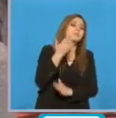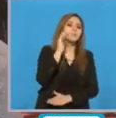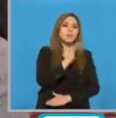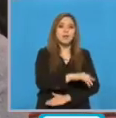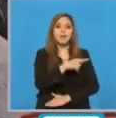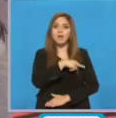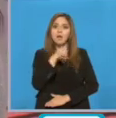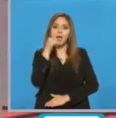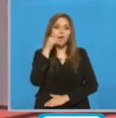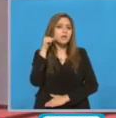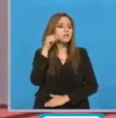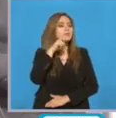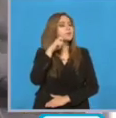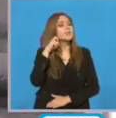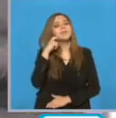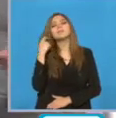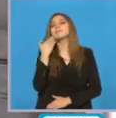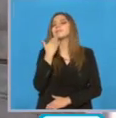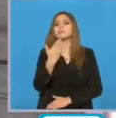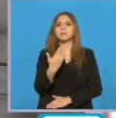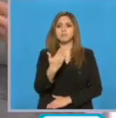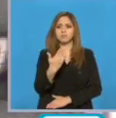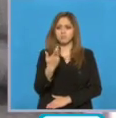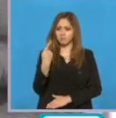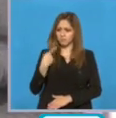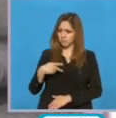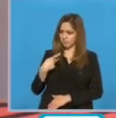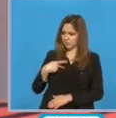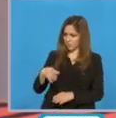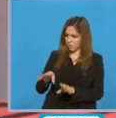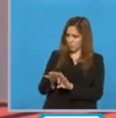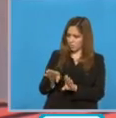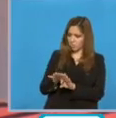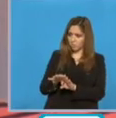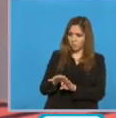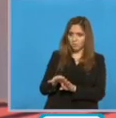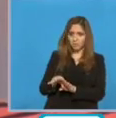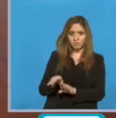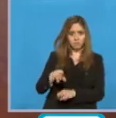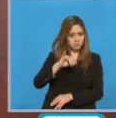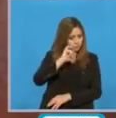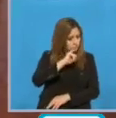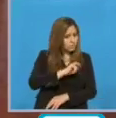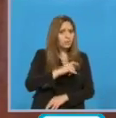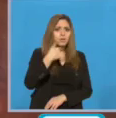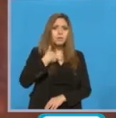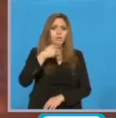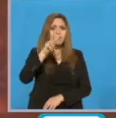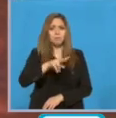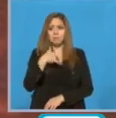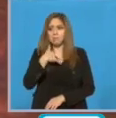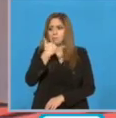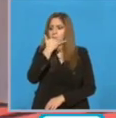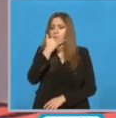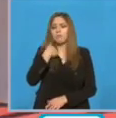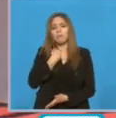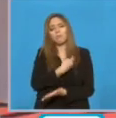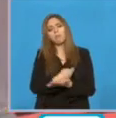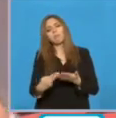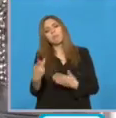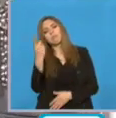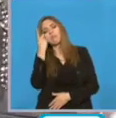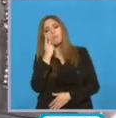dice, ¿de qué hablas, Amú? Si no te acuerdas todo lo que hicimos. Si ¿no? llegué muy ¿No? cansado. Si yo llegué muerto, me dormí y hasta ahí tengo recuerdo.